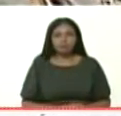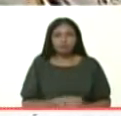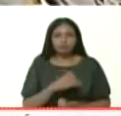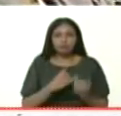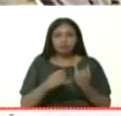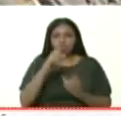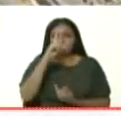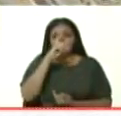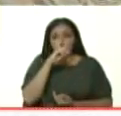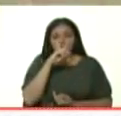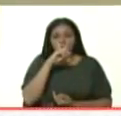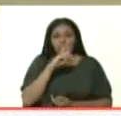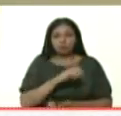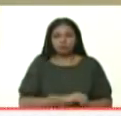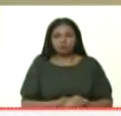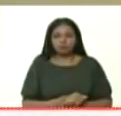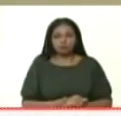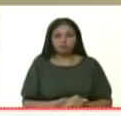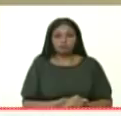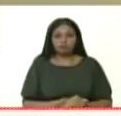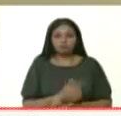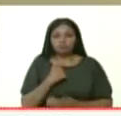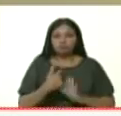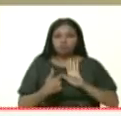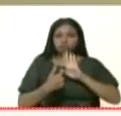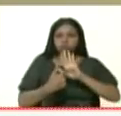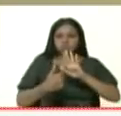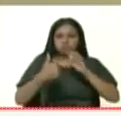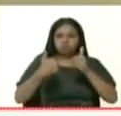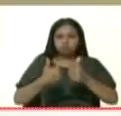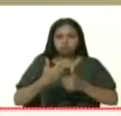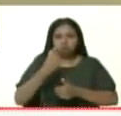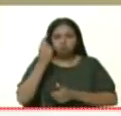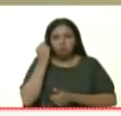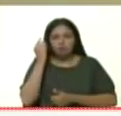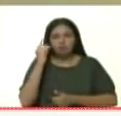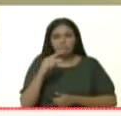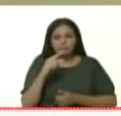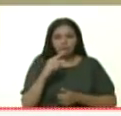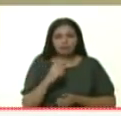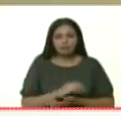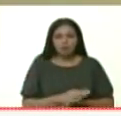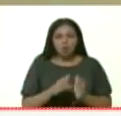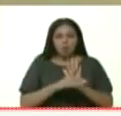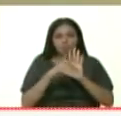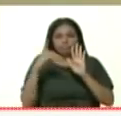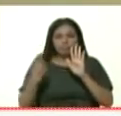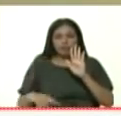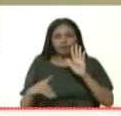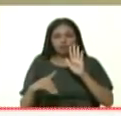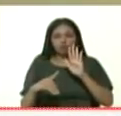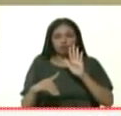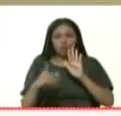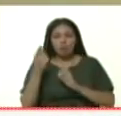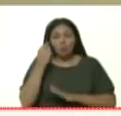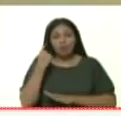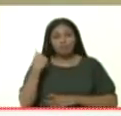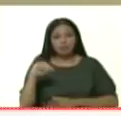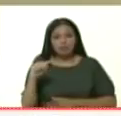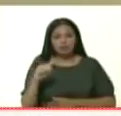años se ha visibilizado claramente los derechos que la mujer